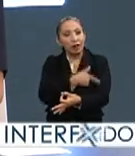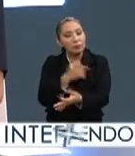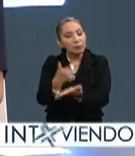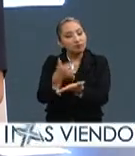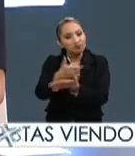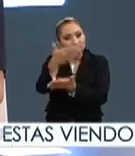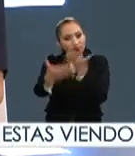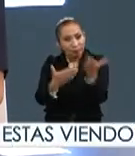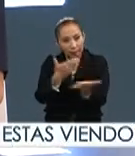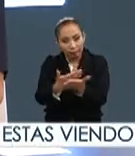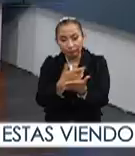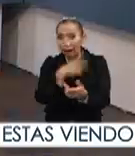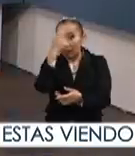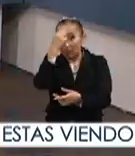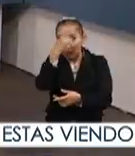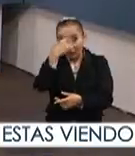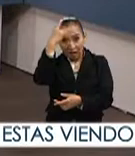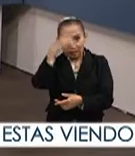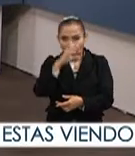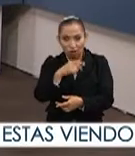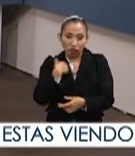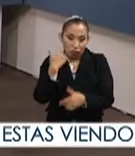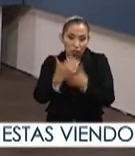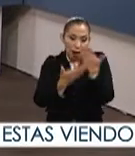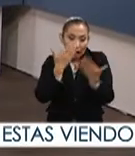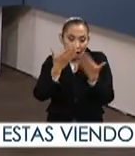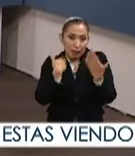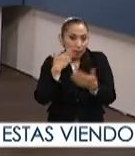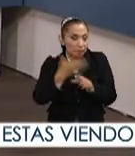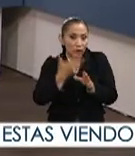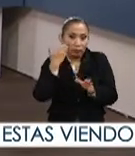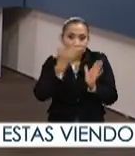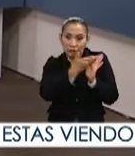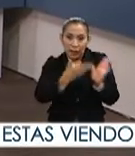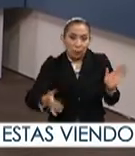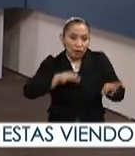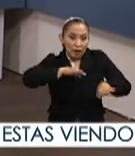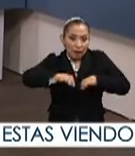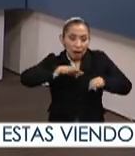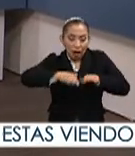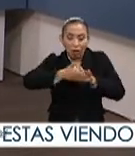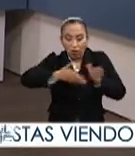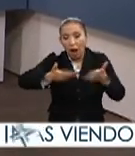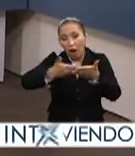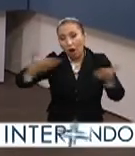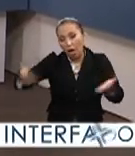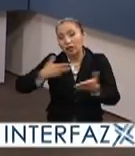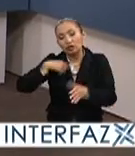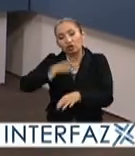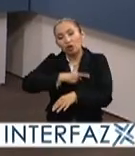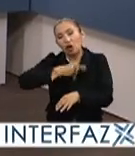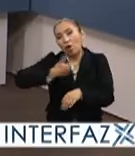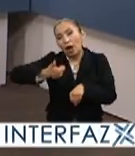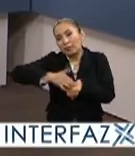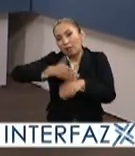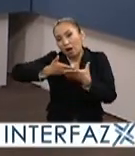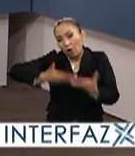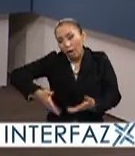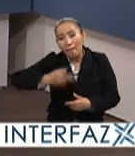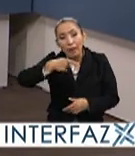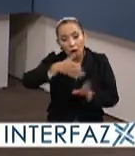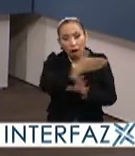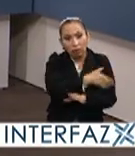por el servicio. Enfermería no es fácil, digo, yo cursé la carrera y la ejercí bastante tiempo. Al final, ahora hoy en día, nada más en plan administrativo,